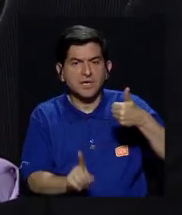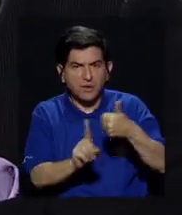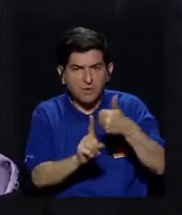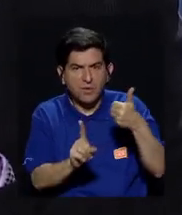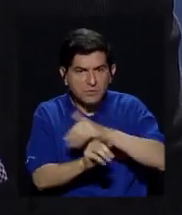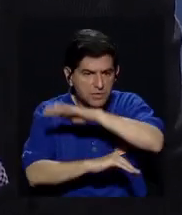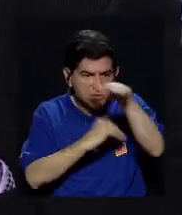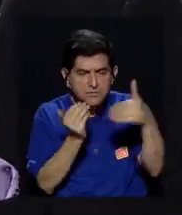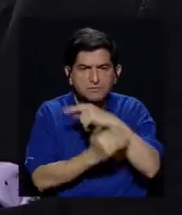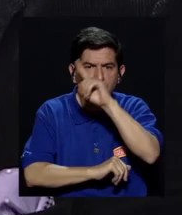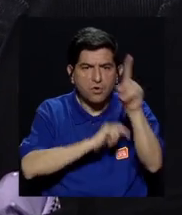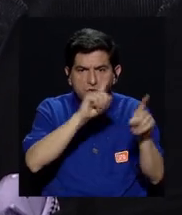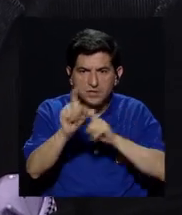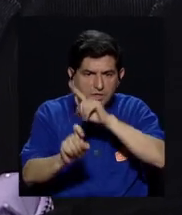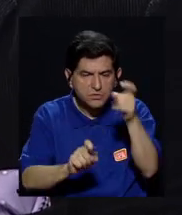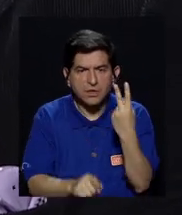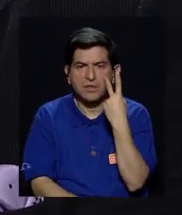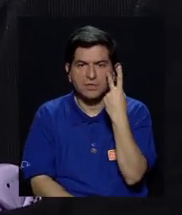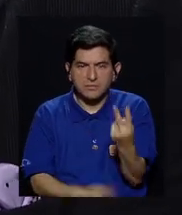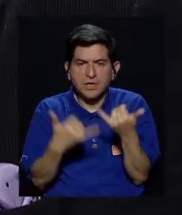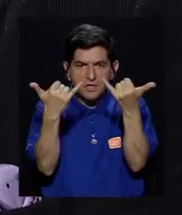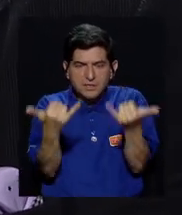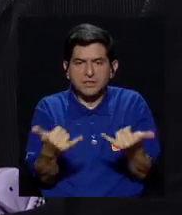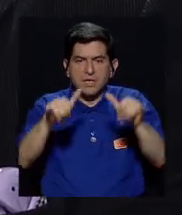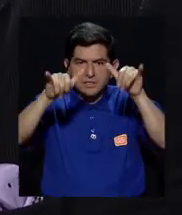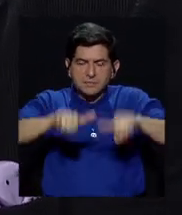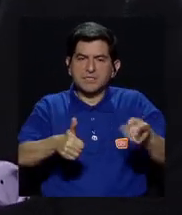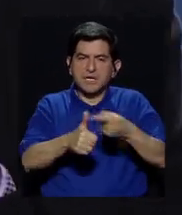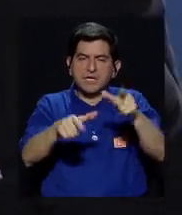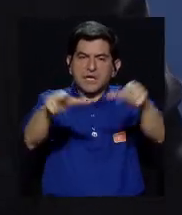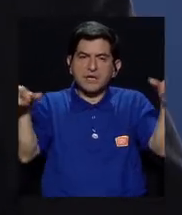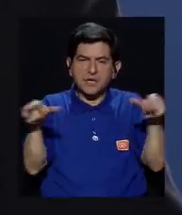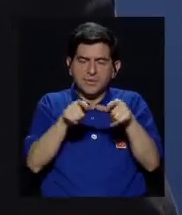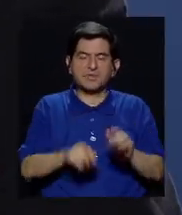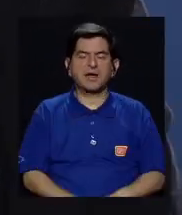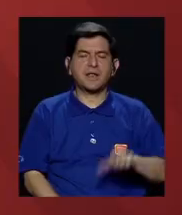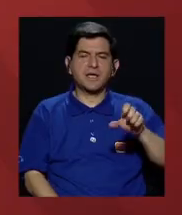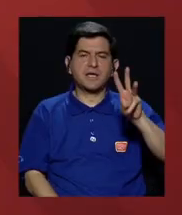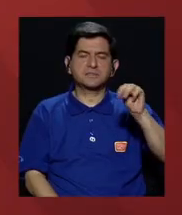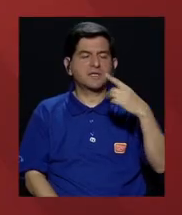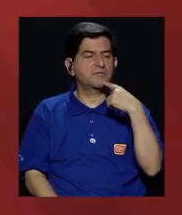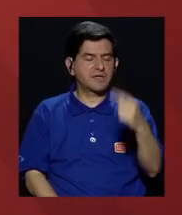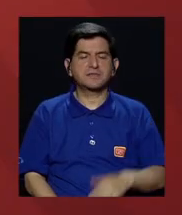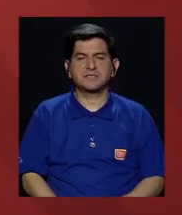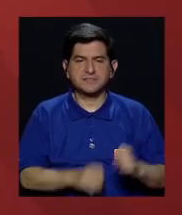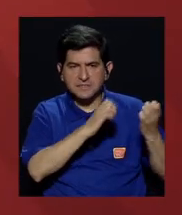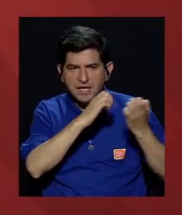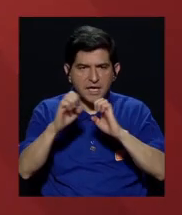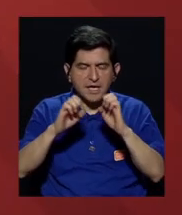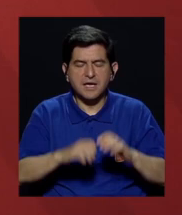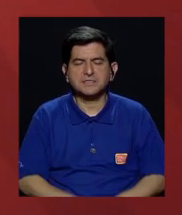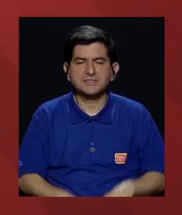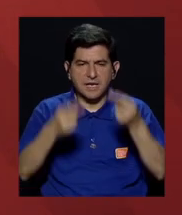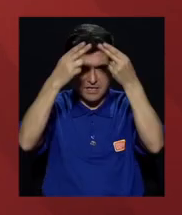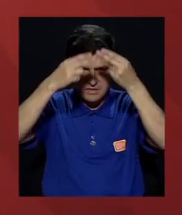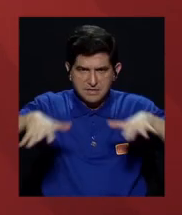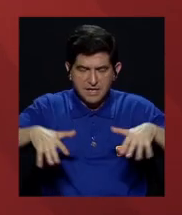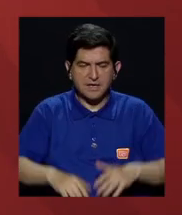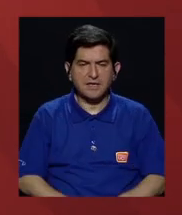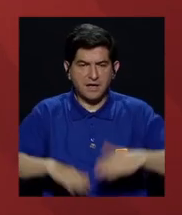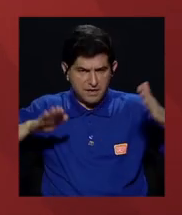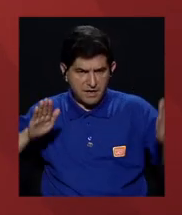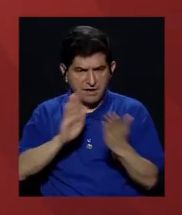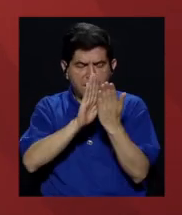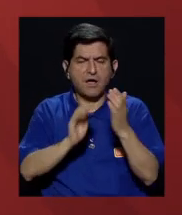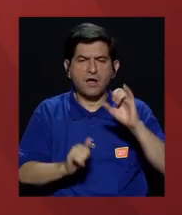de todas las encuestas que hemos visto se mantiene en el primer lugar dice esteban ahora estrategia digital que esa